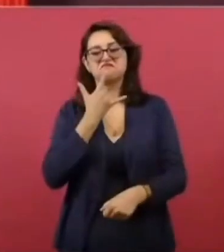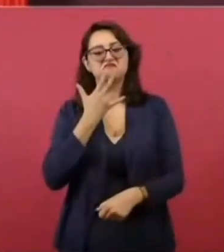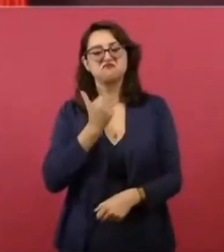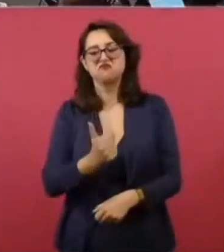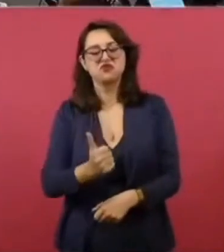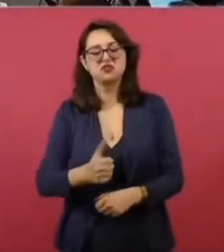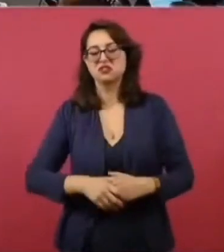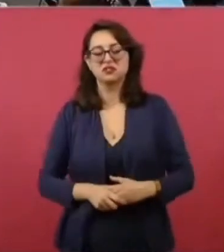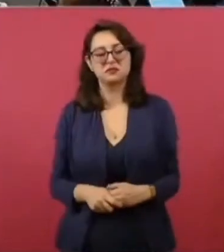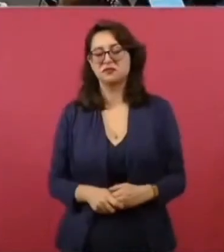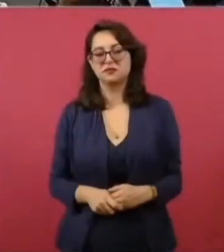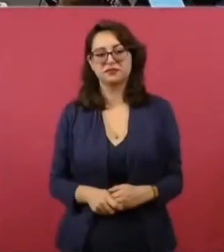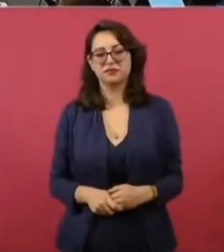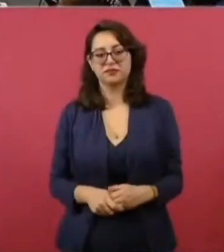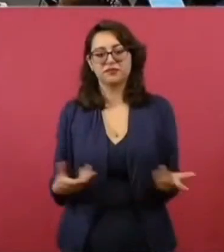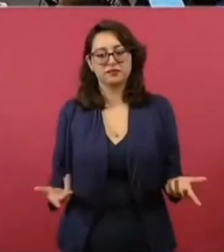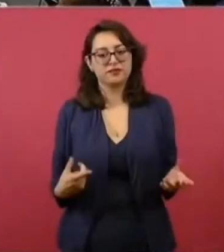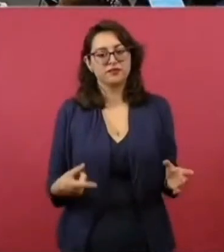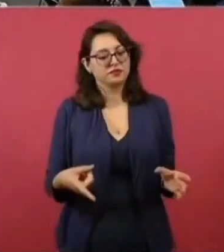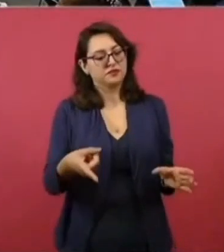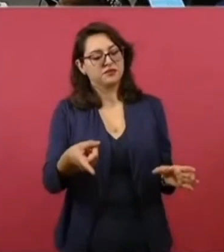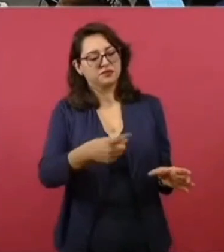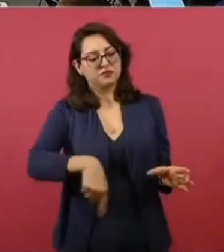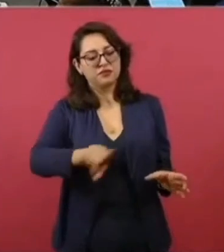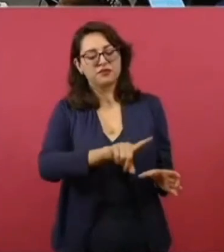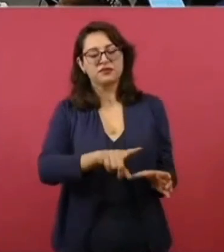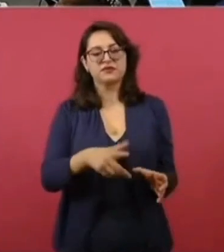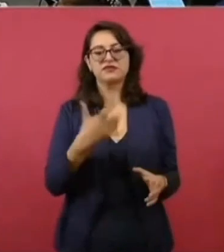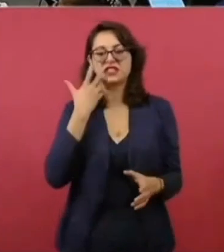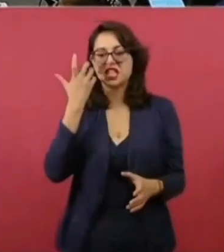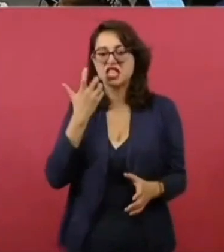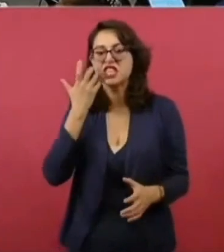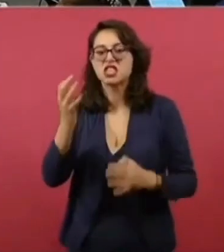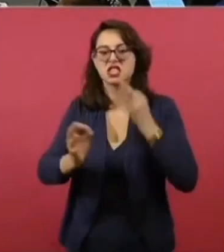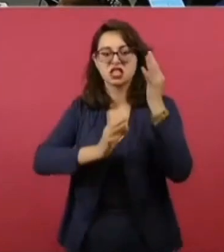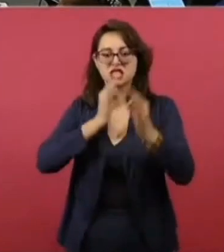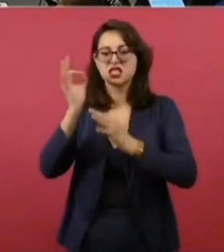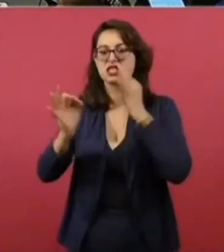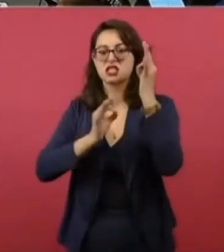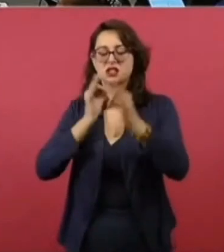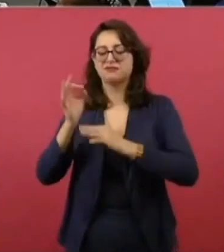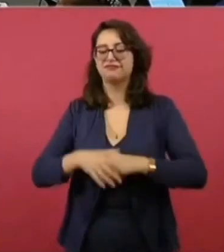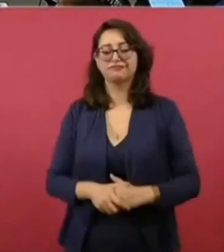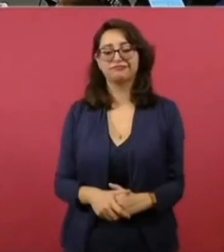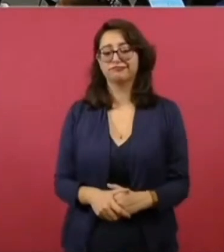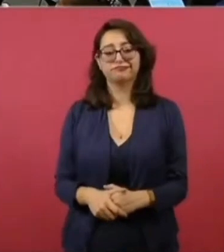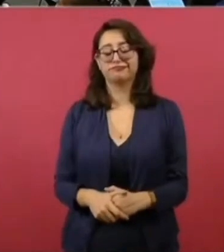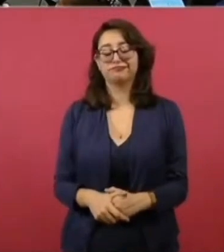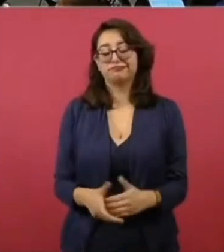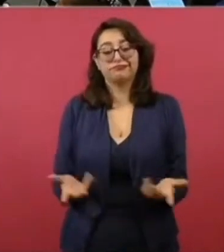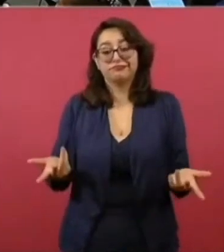sirve apostar a la propaganda tendenciosa y vulgar. Pueden los medios